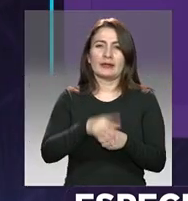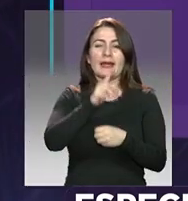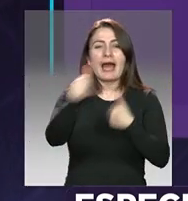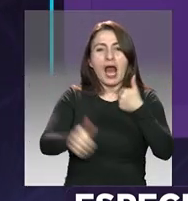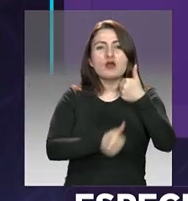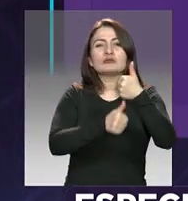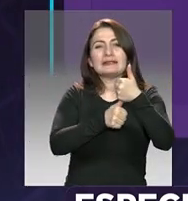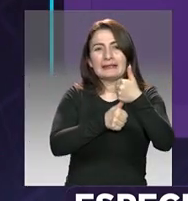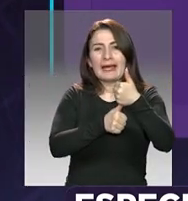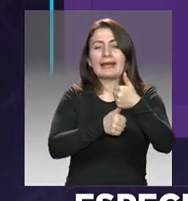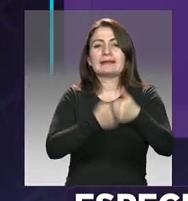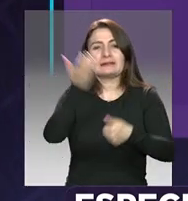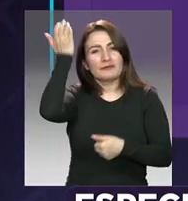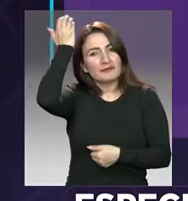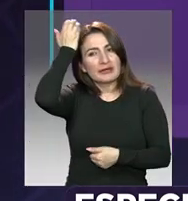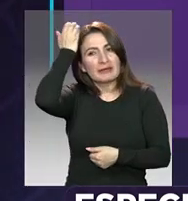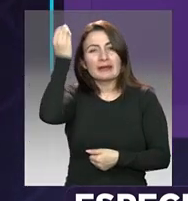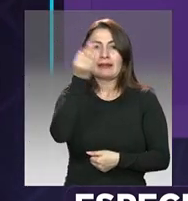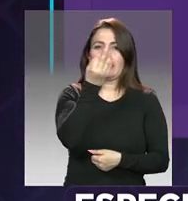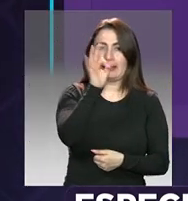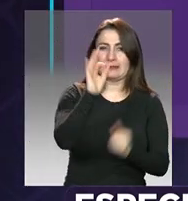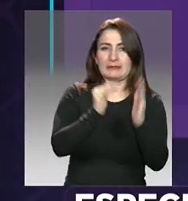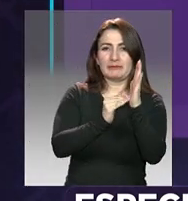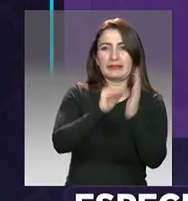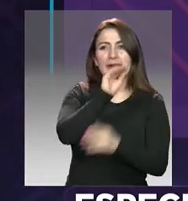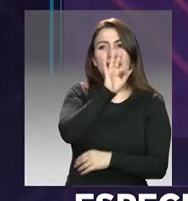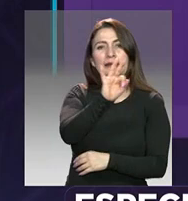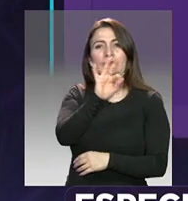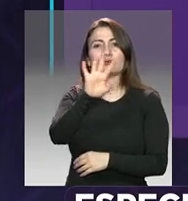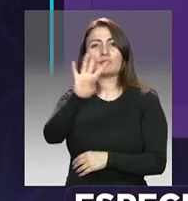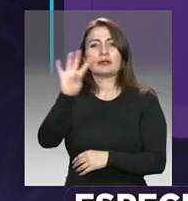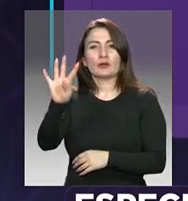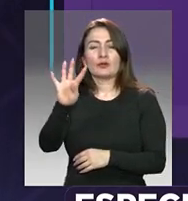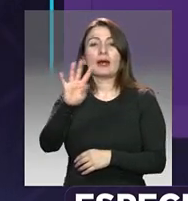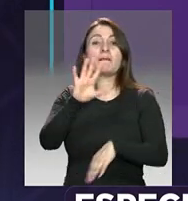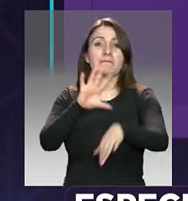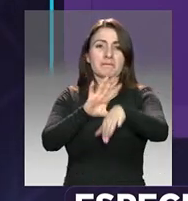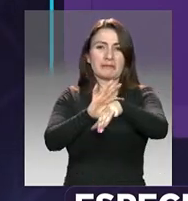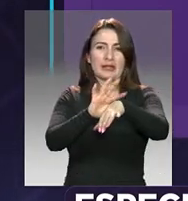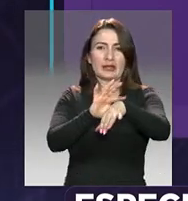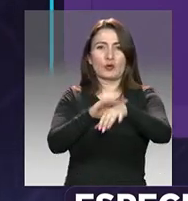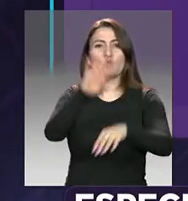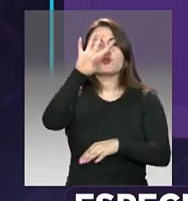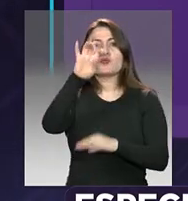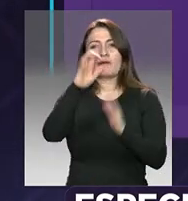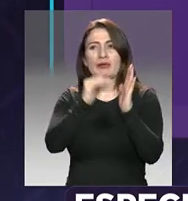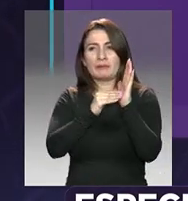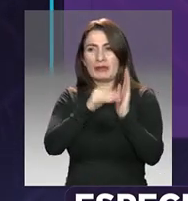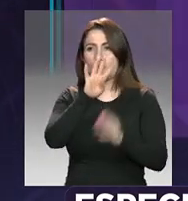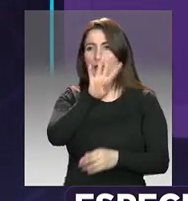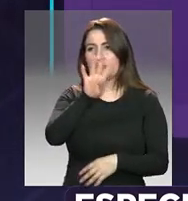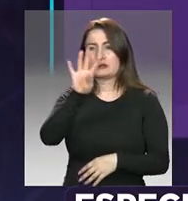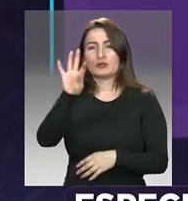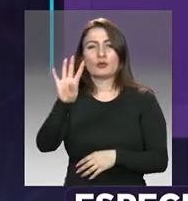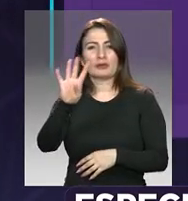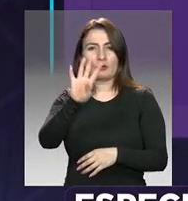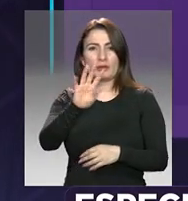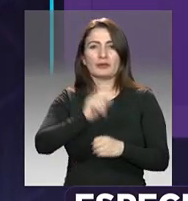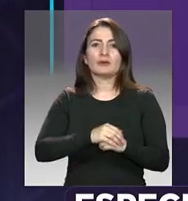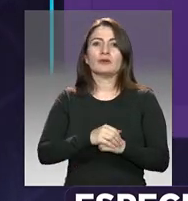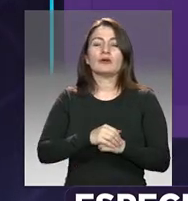auxiliares de enfermería, con 13.544 casos. Le siguen los médicos con 9.454,